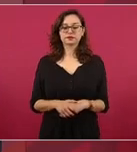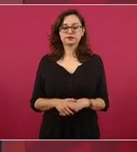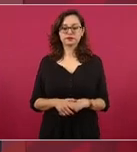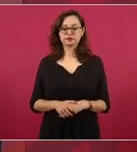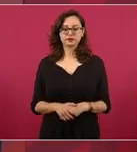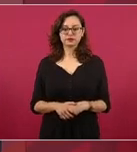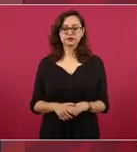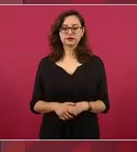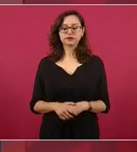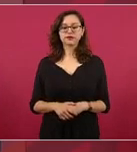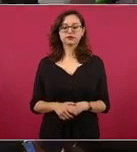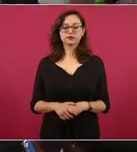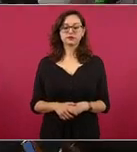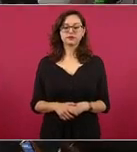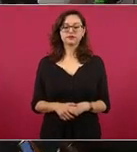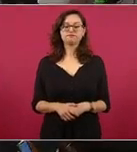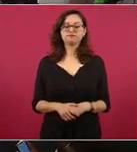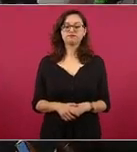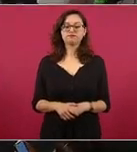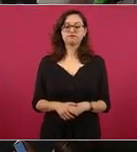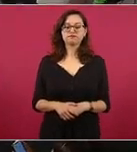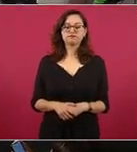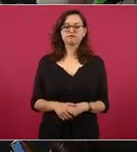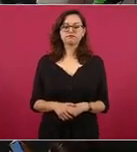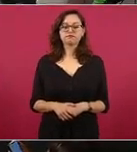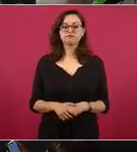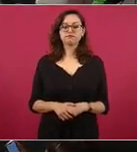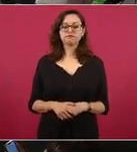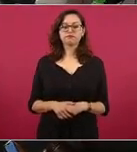pues vamos a que